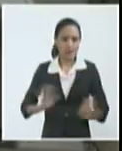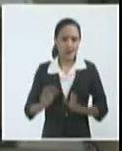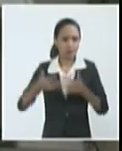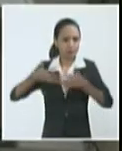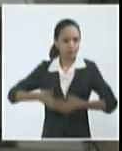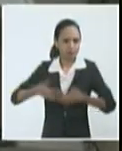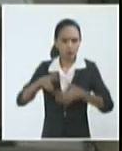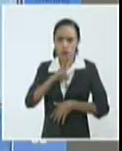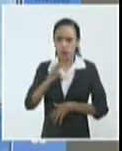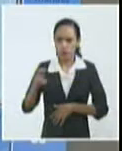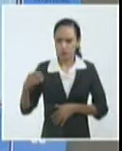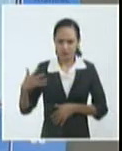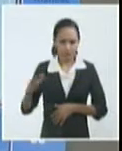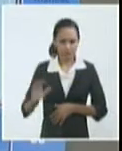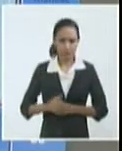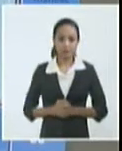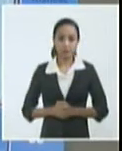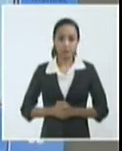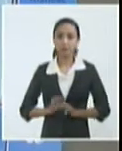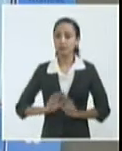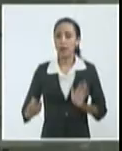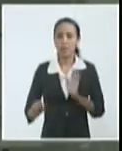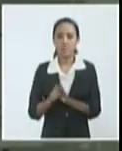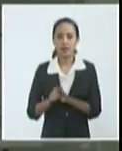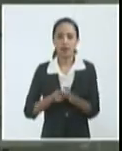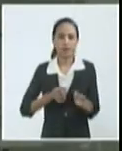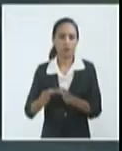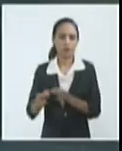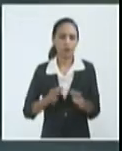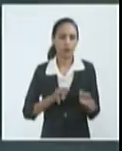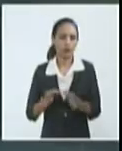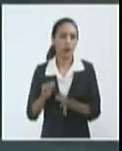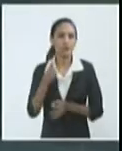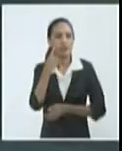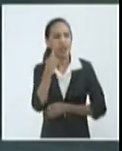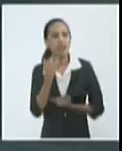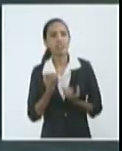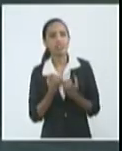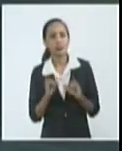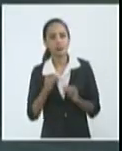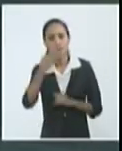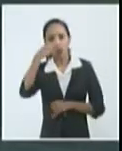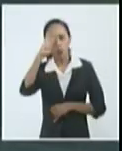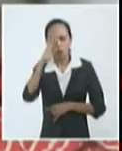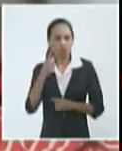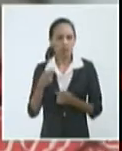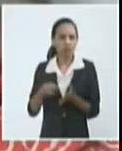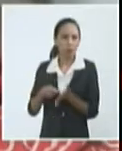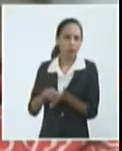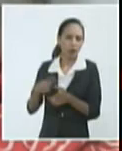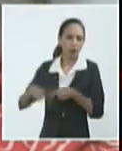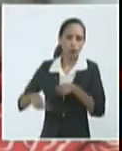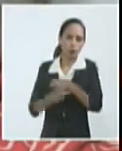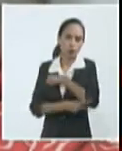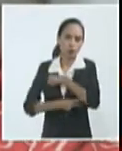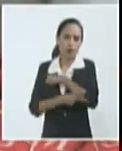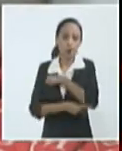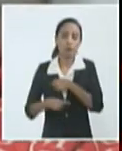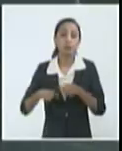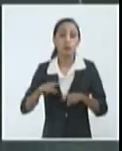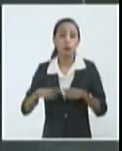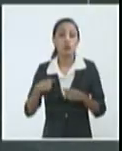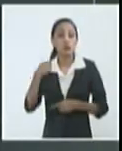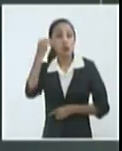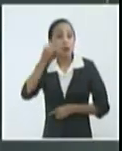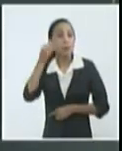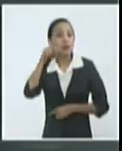ventiladores pulmonares que empiezan también a darnos una soberanía en ese sentido. Y esto yo creo que son en conjunto los